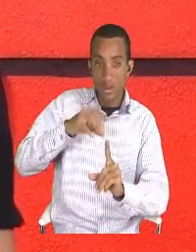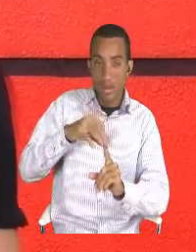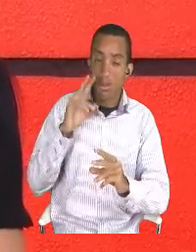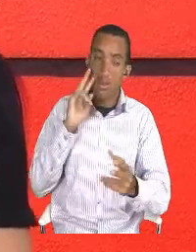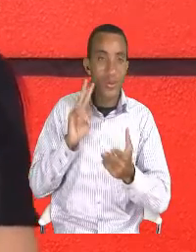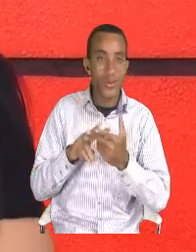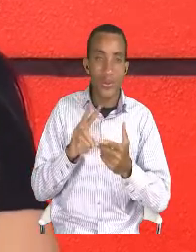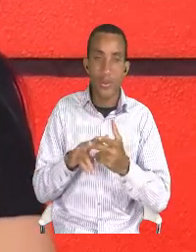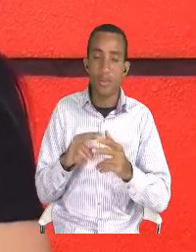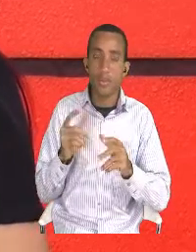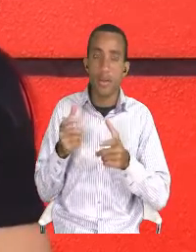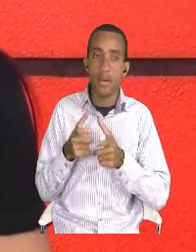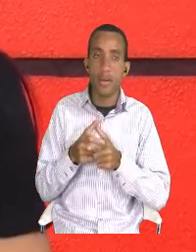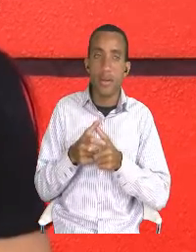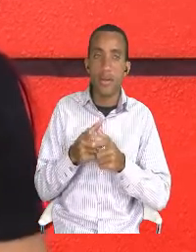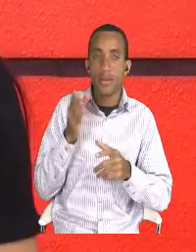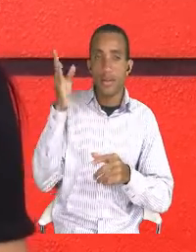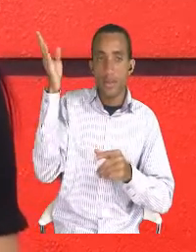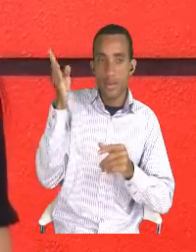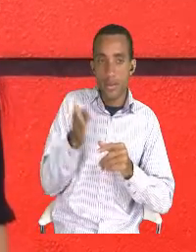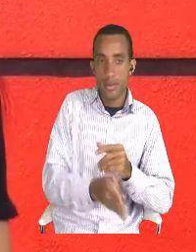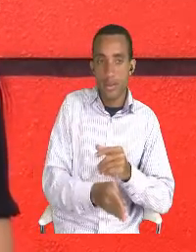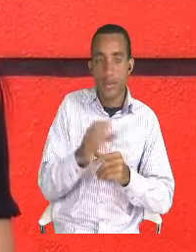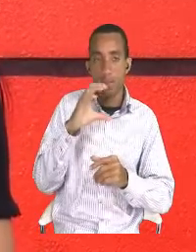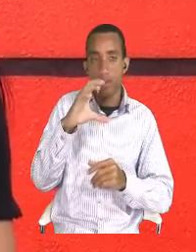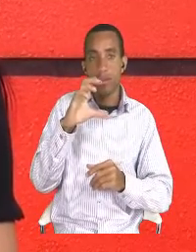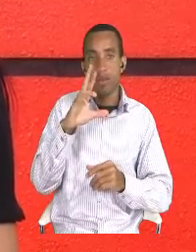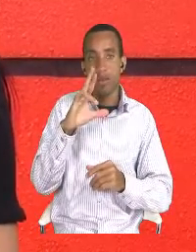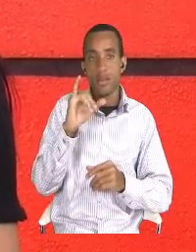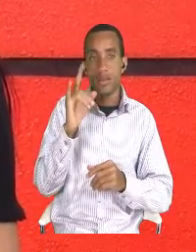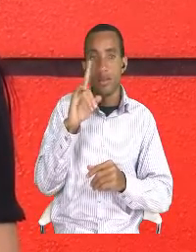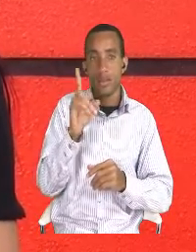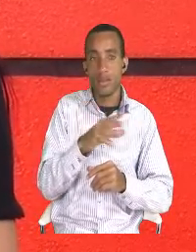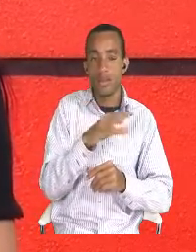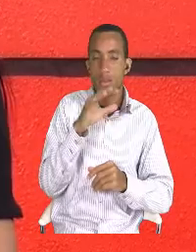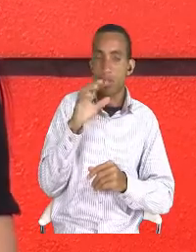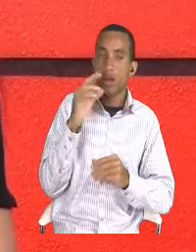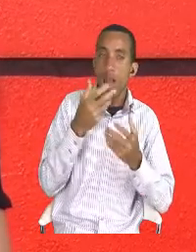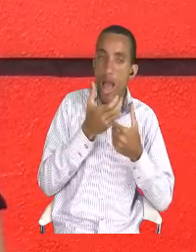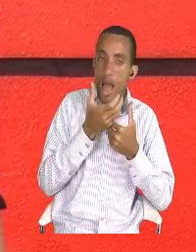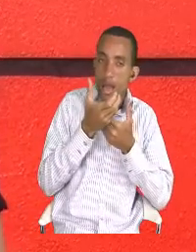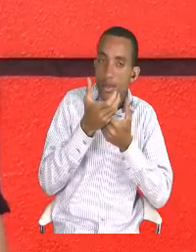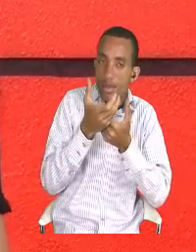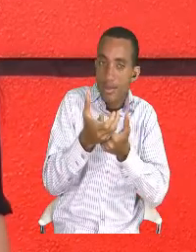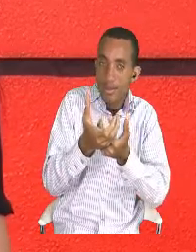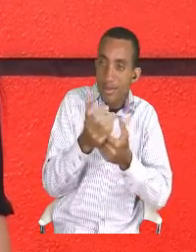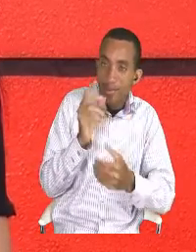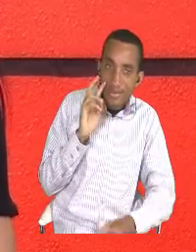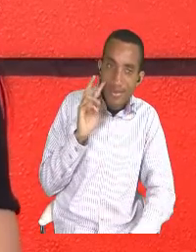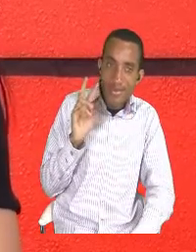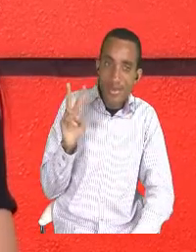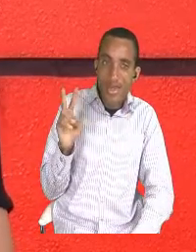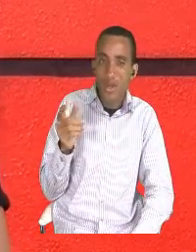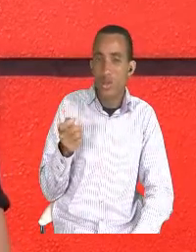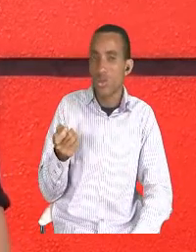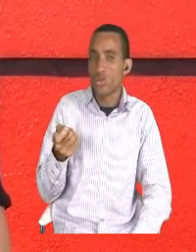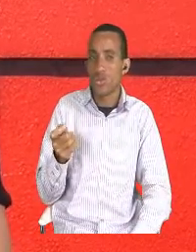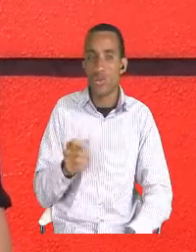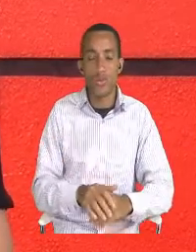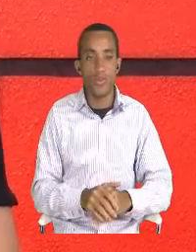somos pequeños, quedamos diagonal a Cirrus Pizza en el Recreo. Ahí puedes encontrar batidos funcionales 100% naturales, o